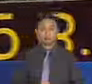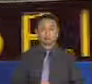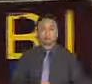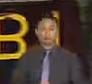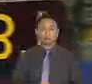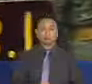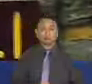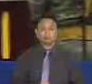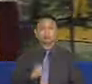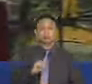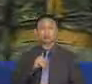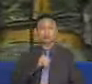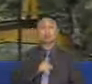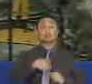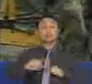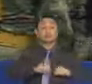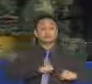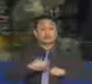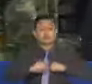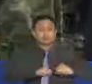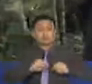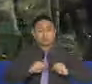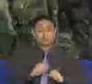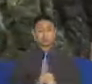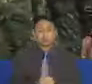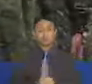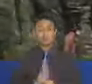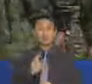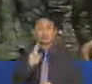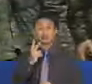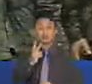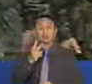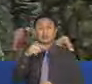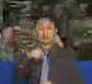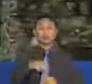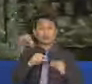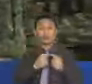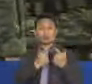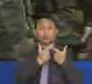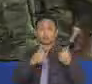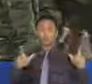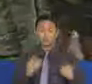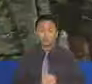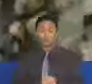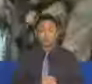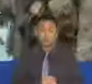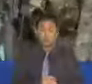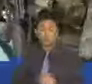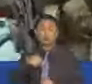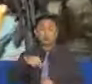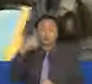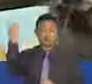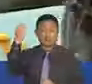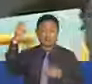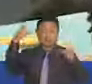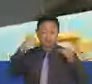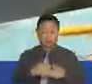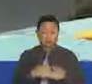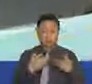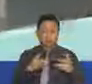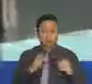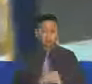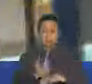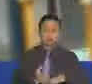destacó así el trabajo de los elementos de la Segunda División libertad No solo en los estados de excepción también